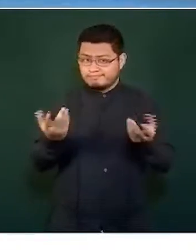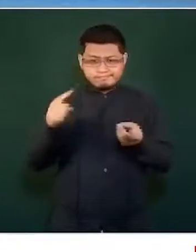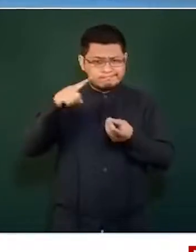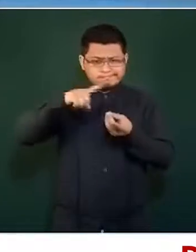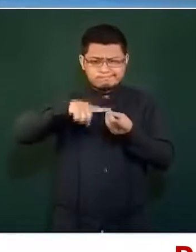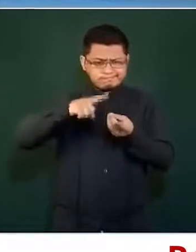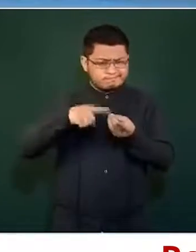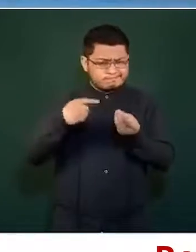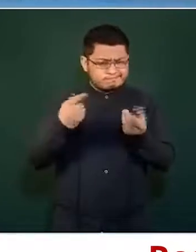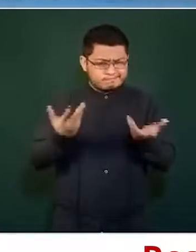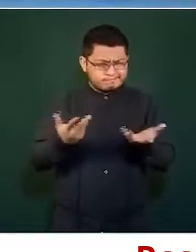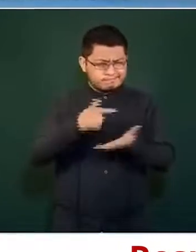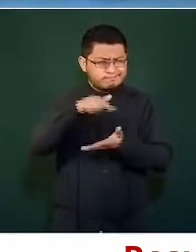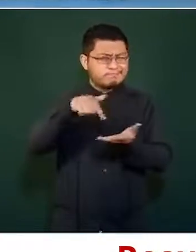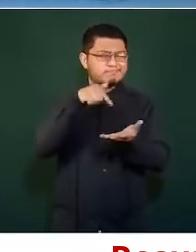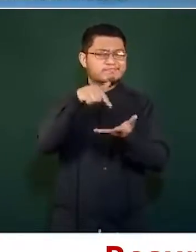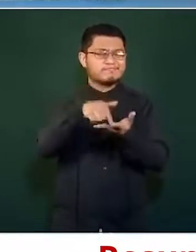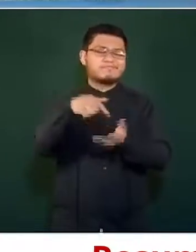Mérida,